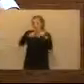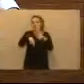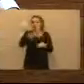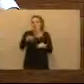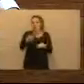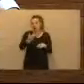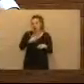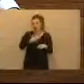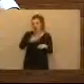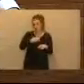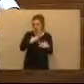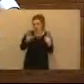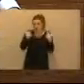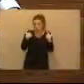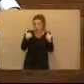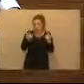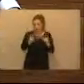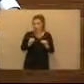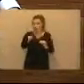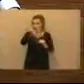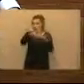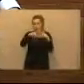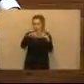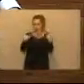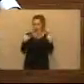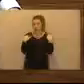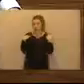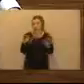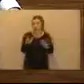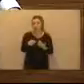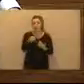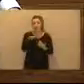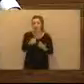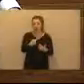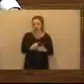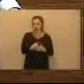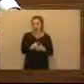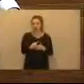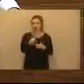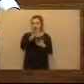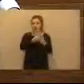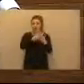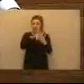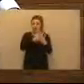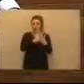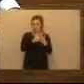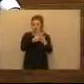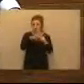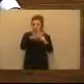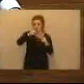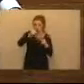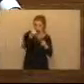no depende del Principado de Asturias. Y decirle también que tanto la asignatura instrumento